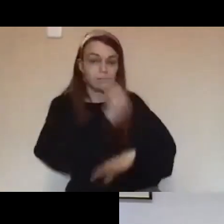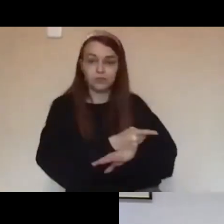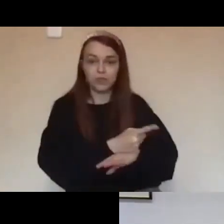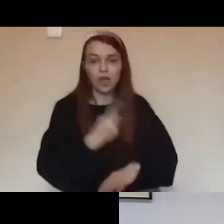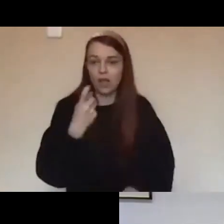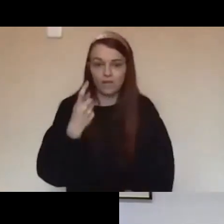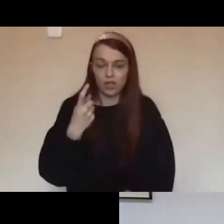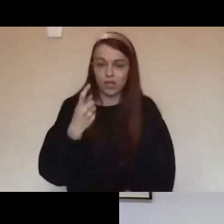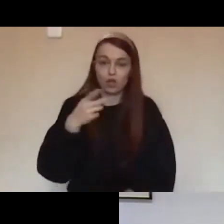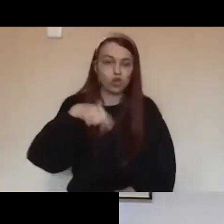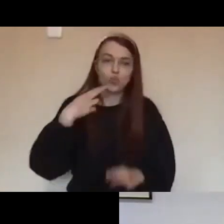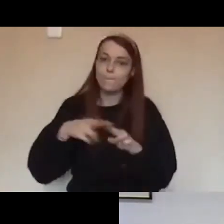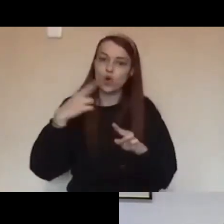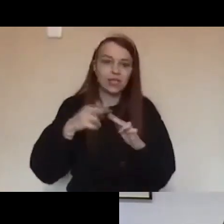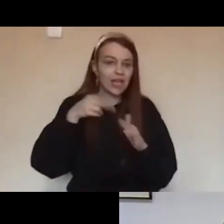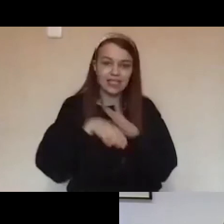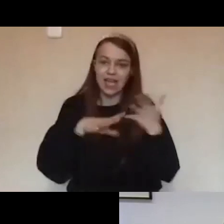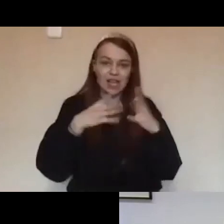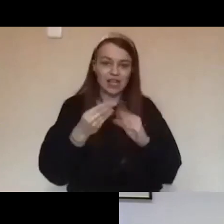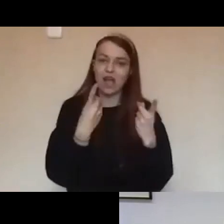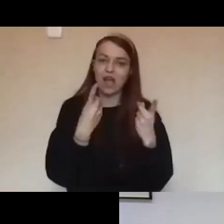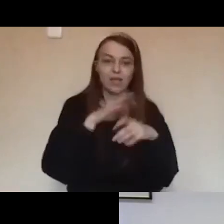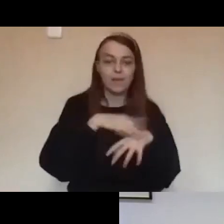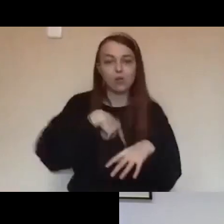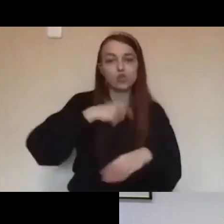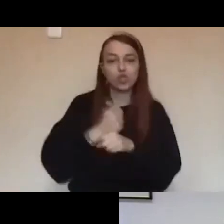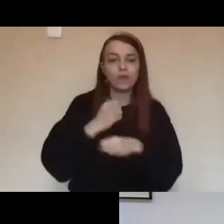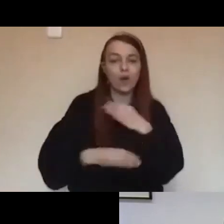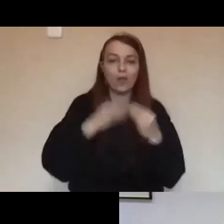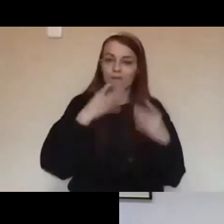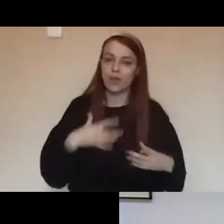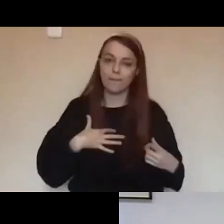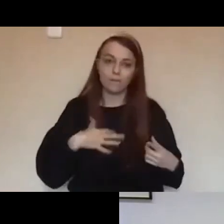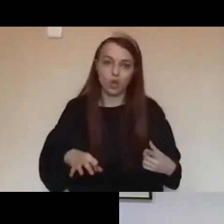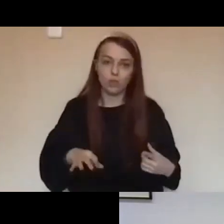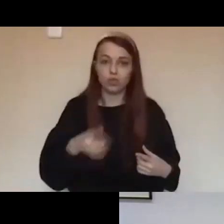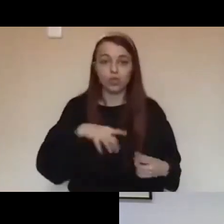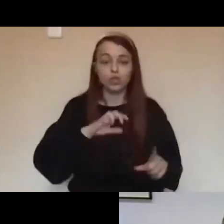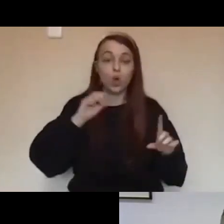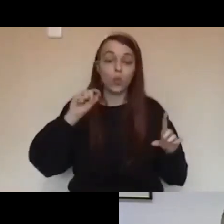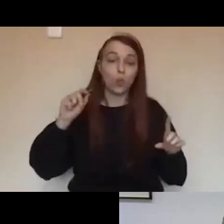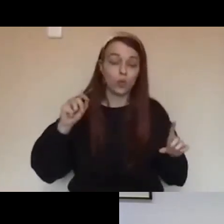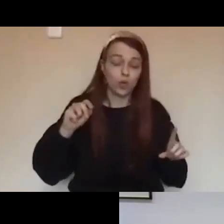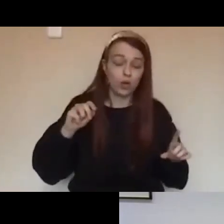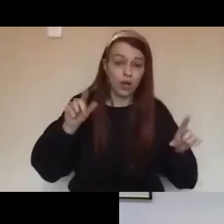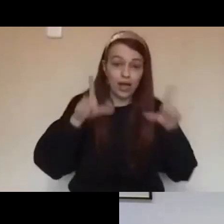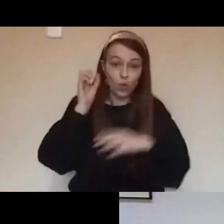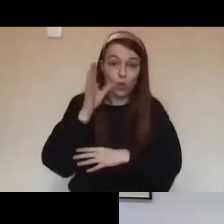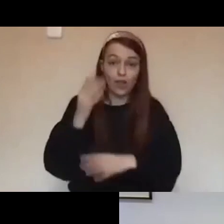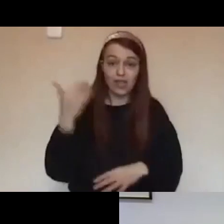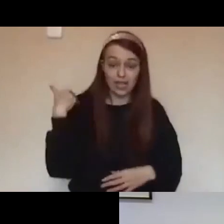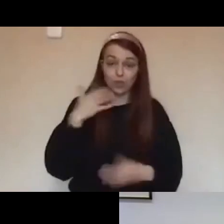hay que tener políticas de accesibilidad para poder hacer todo este trabajo. Lo hemos visto en el webinario anterior al nuestro en